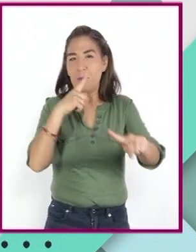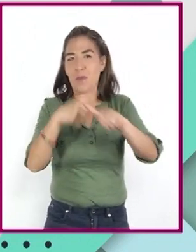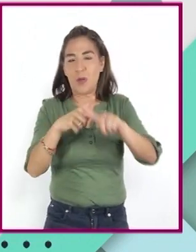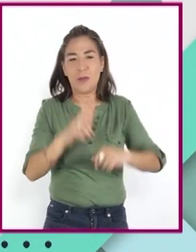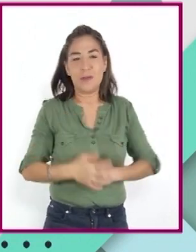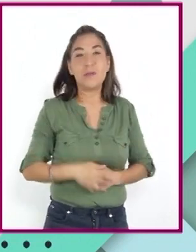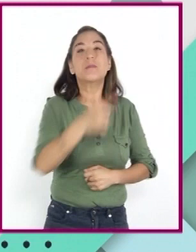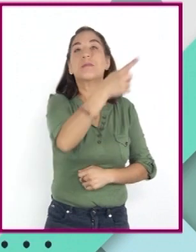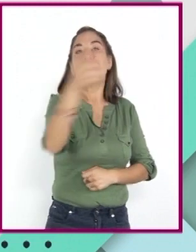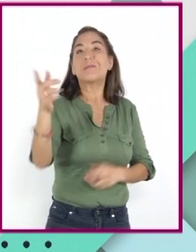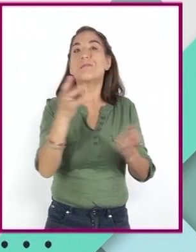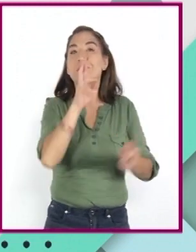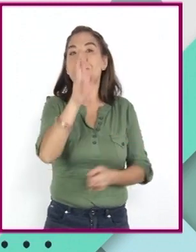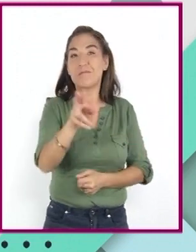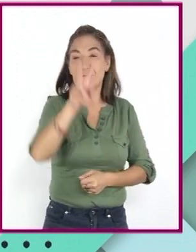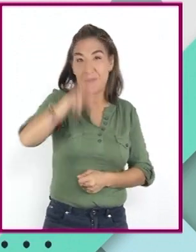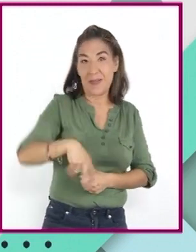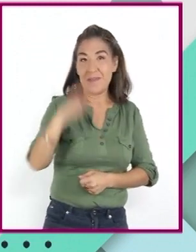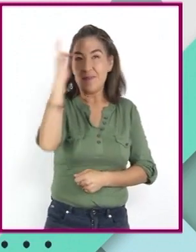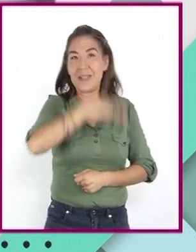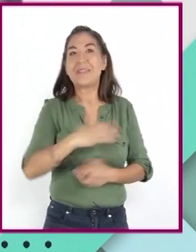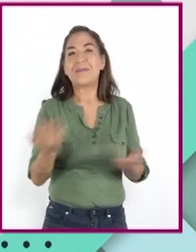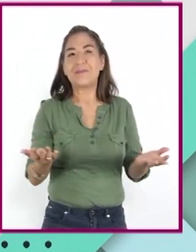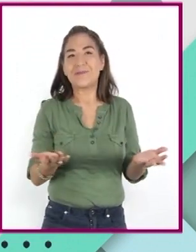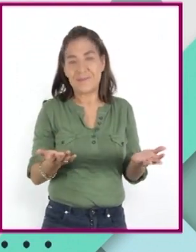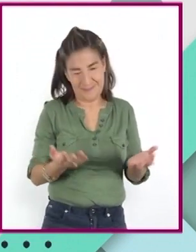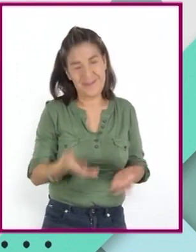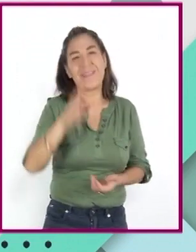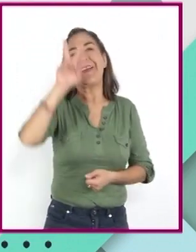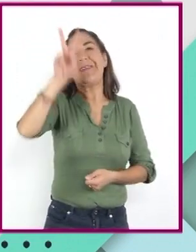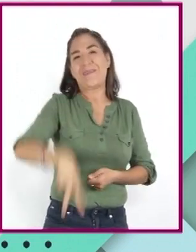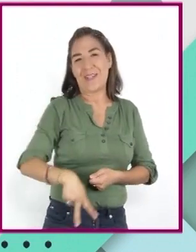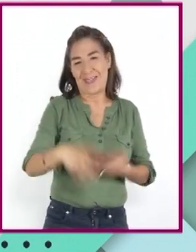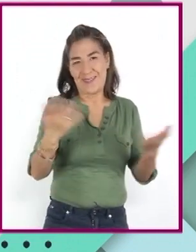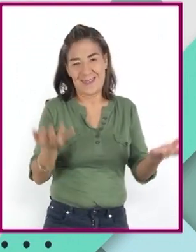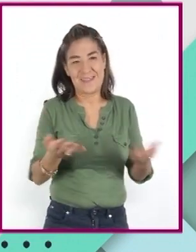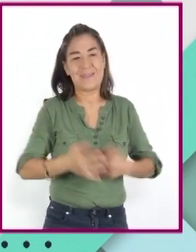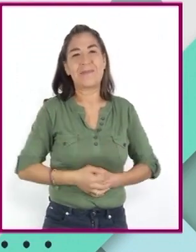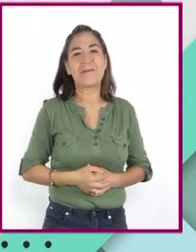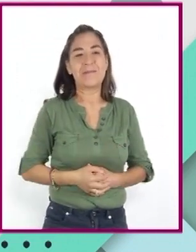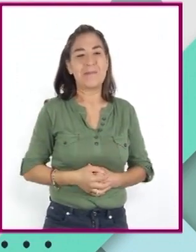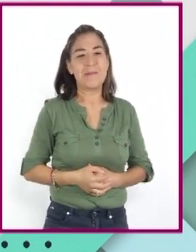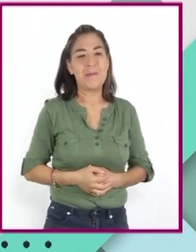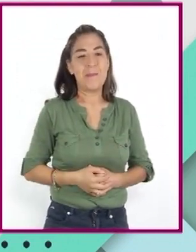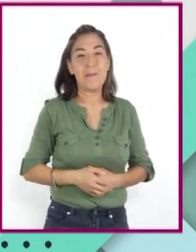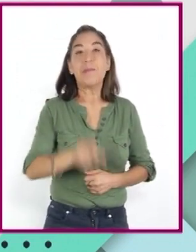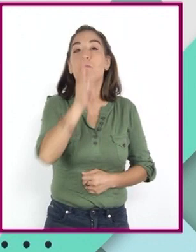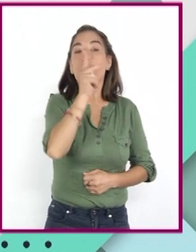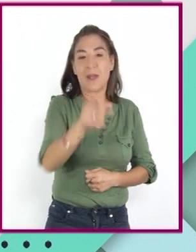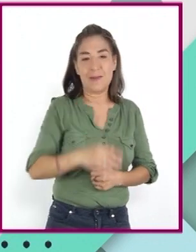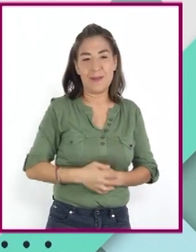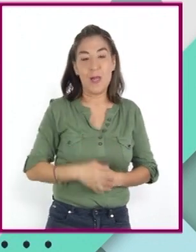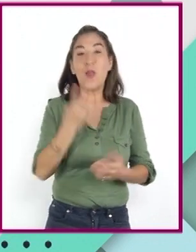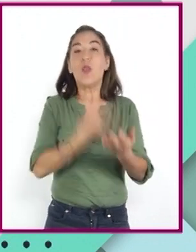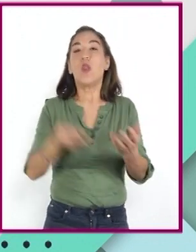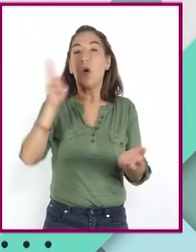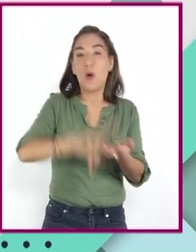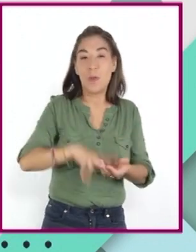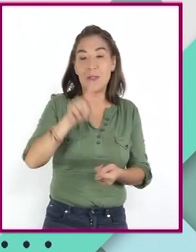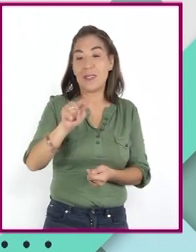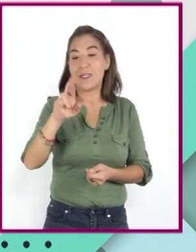¿Qué dicen en casita? ¡Claro, eso es verdadero! Las palabras doble,